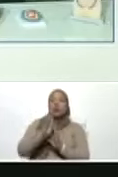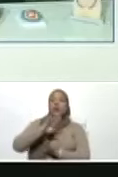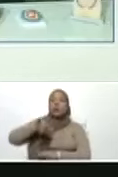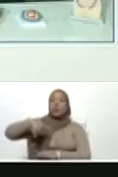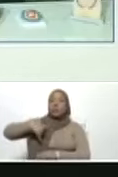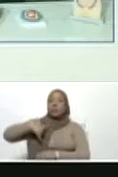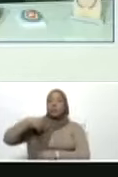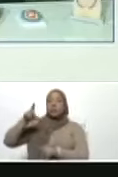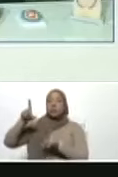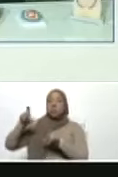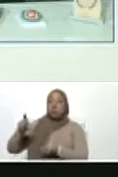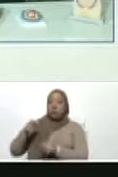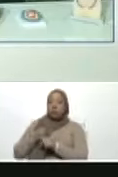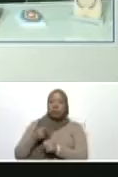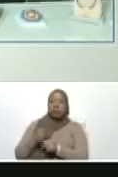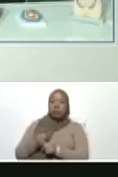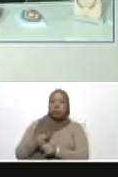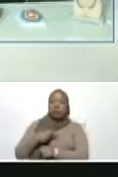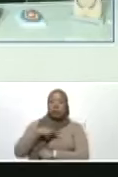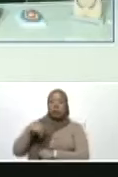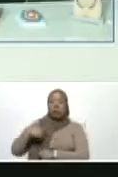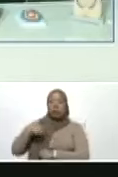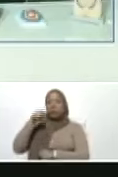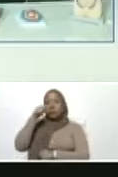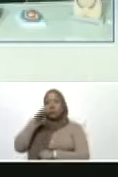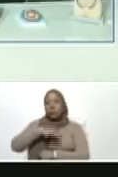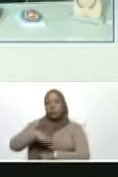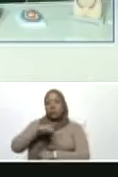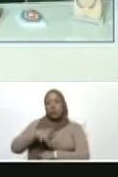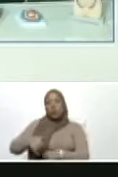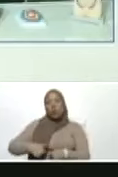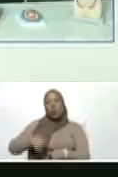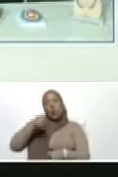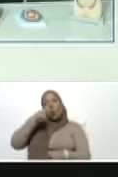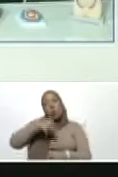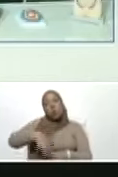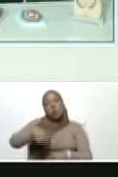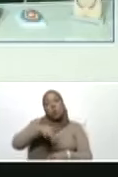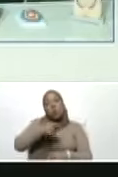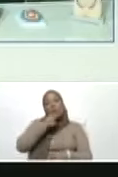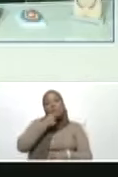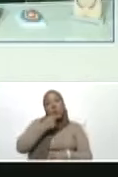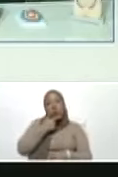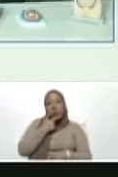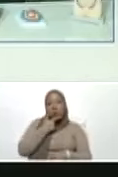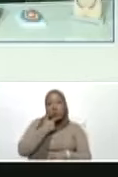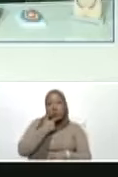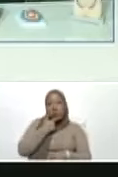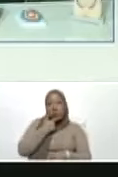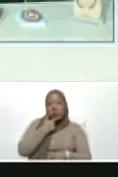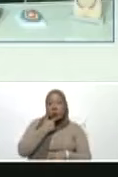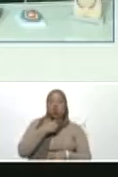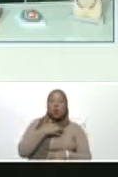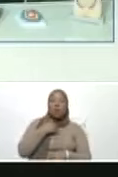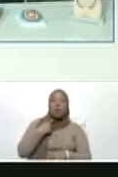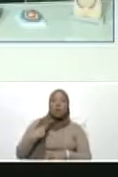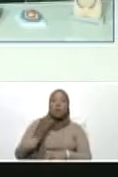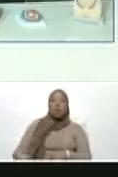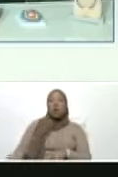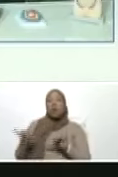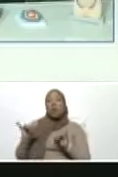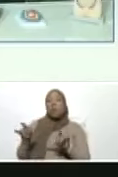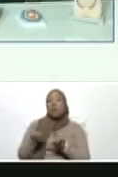pruebas. Y nuestro pueblo se creció y fuimos un pueblo maravilloso. Lo mismo nos ha pasado